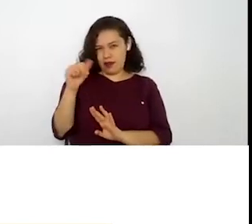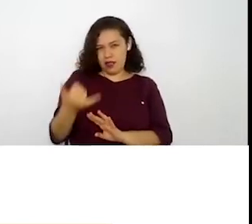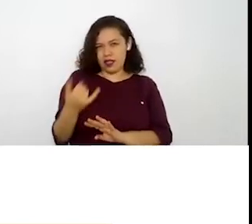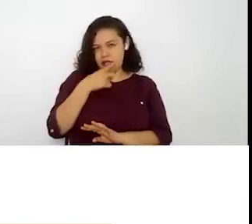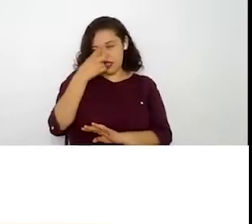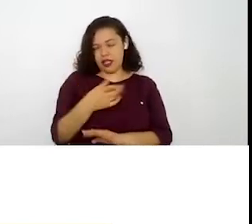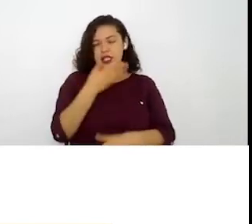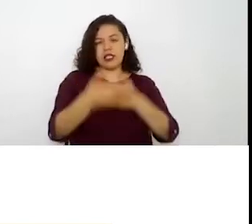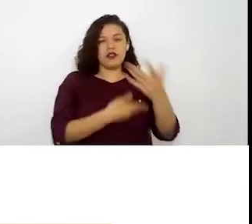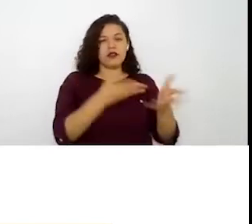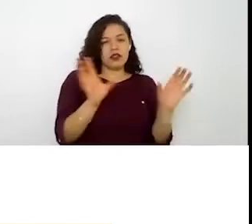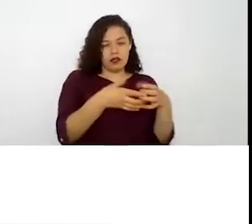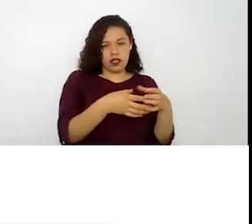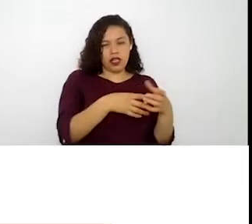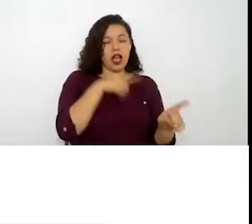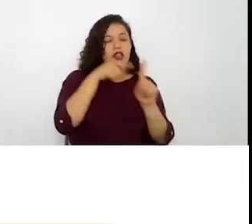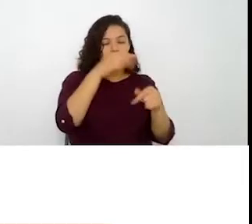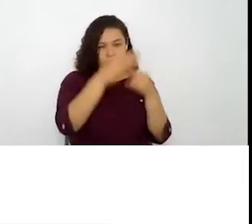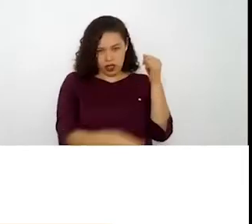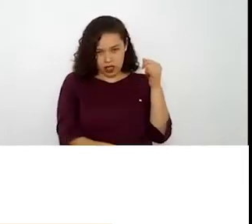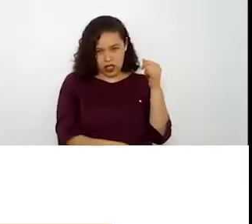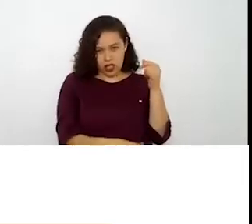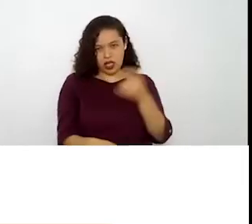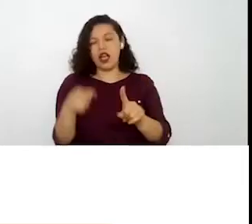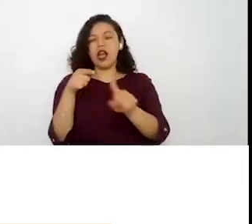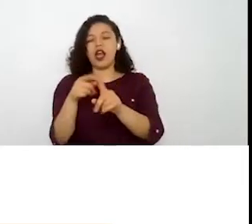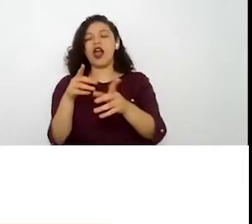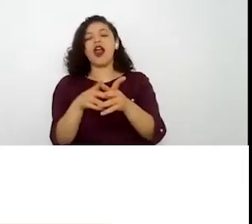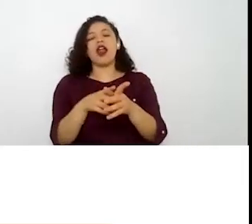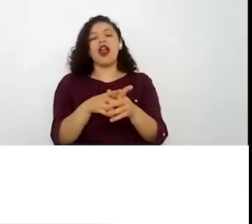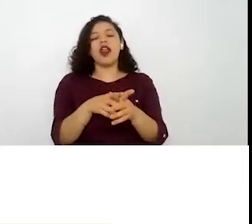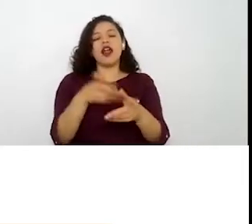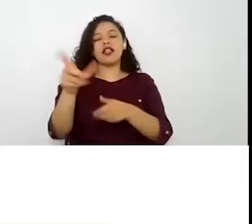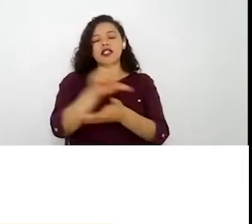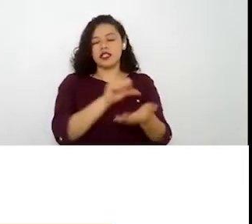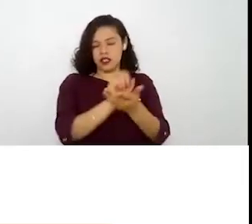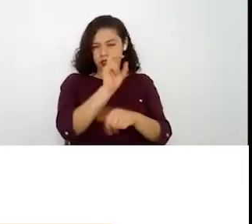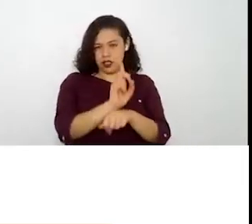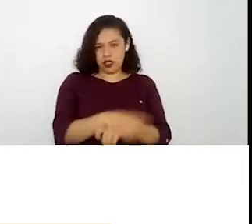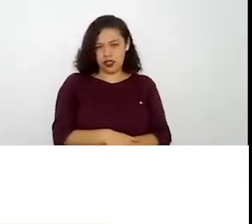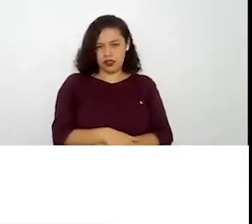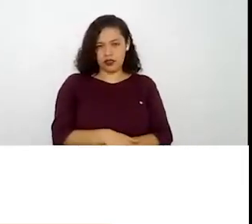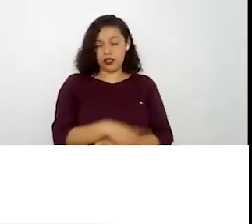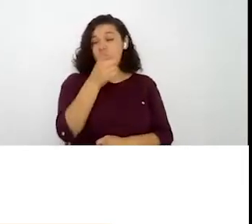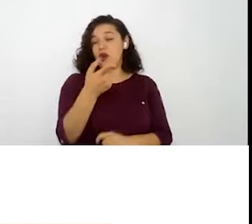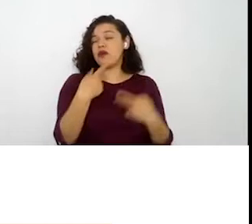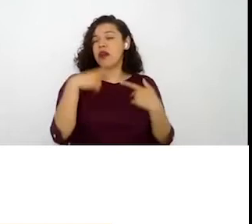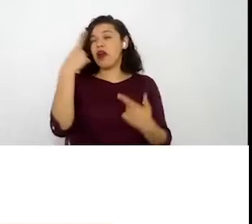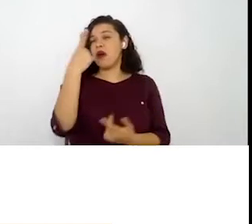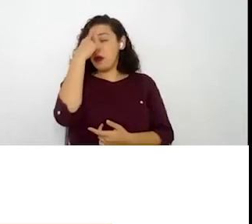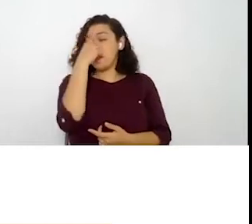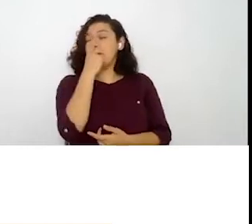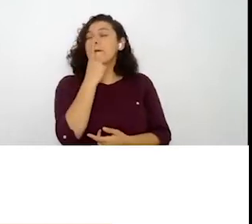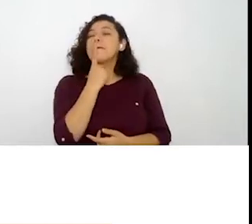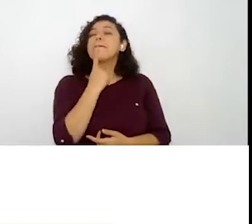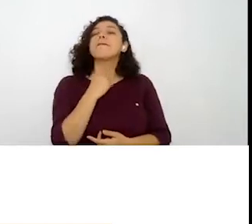comunitarios la atención final es un centro de día tenemos un solo perfil de población cuyas